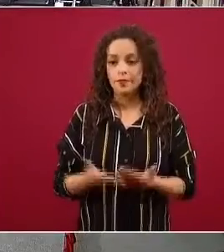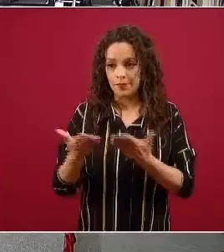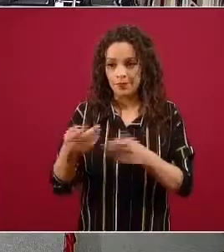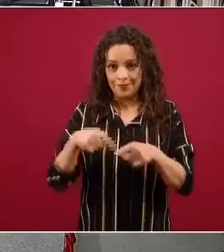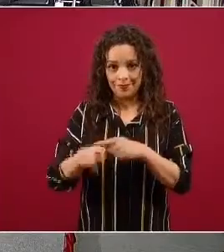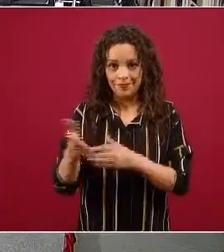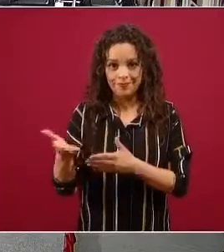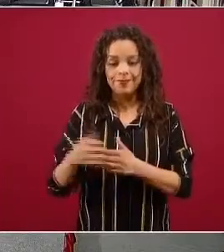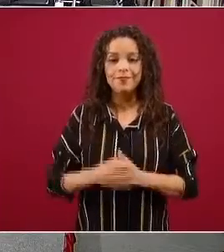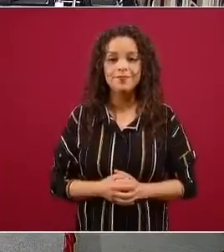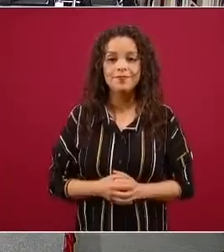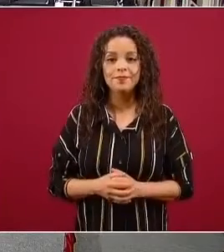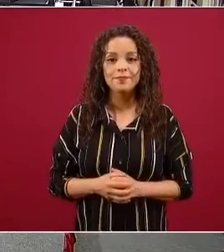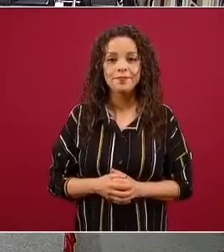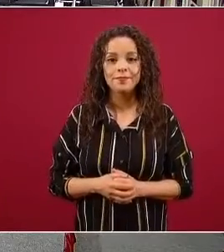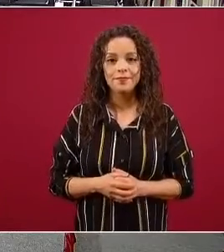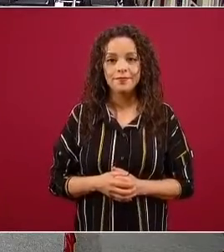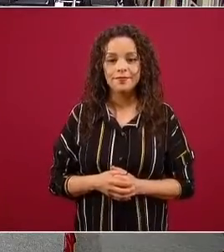Adelante.